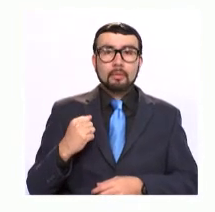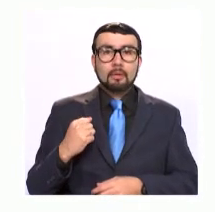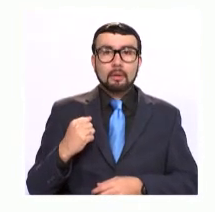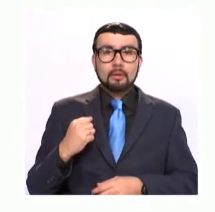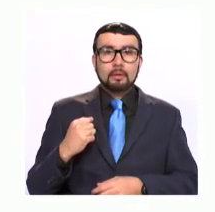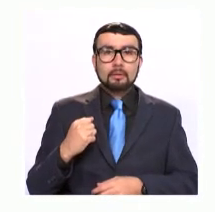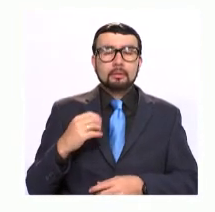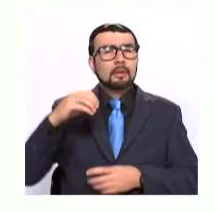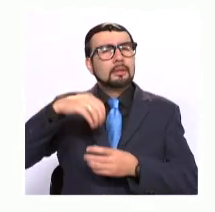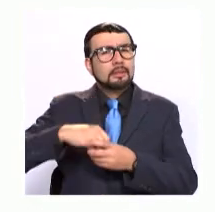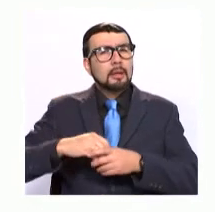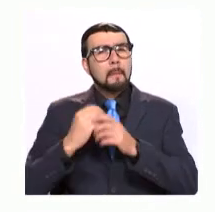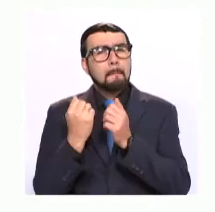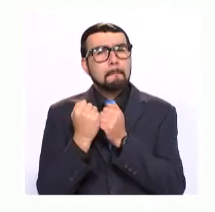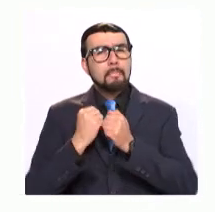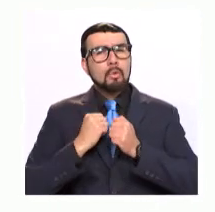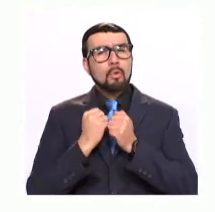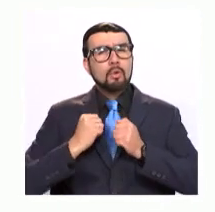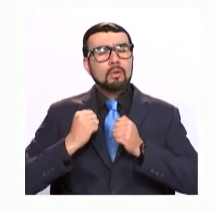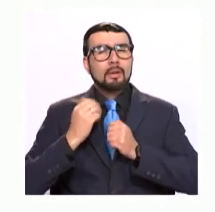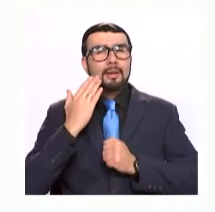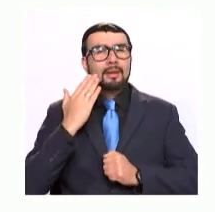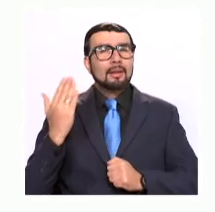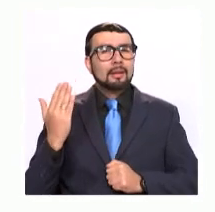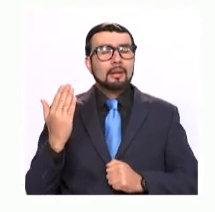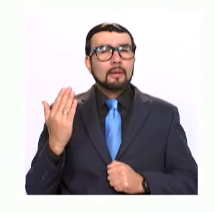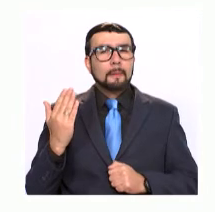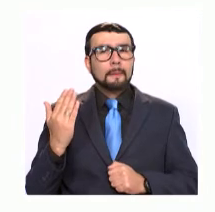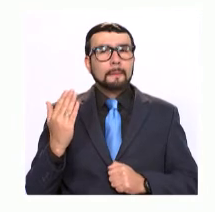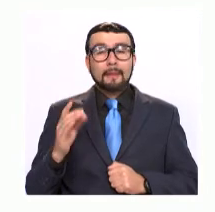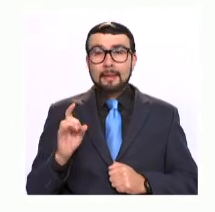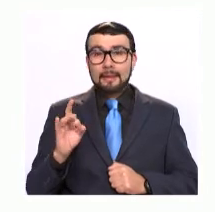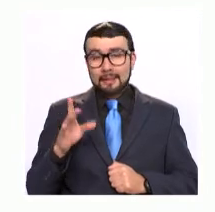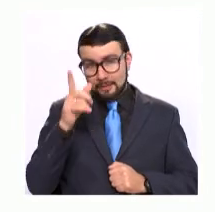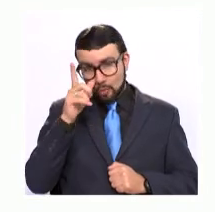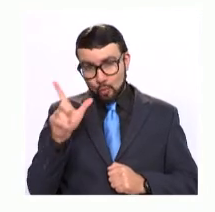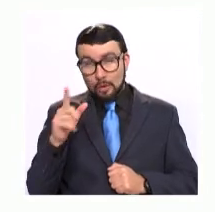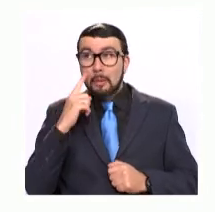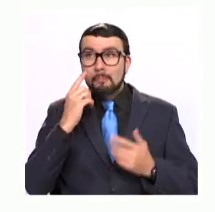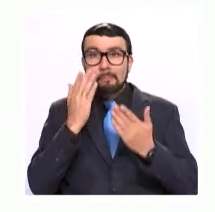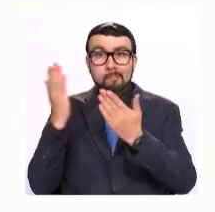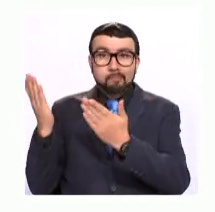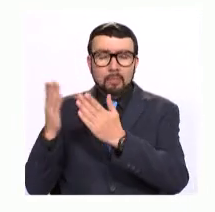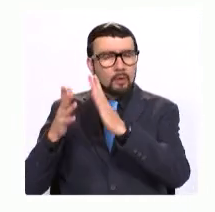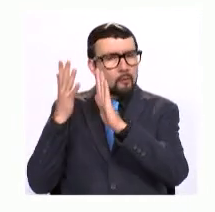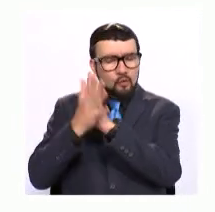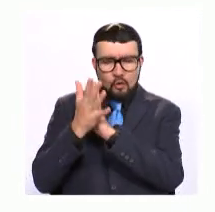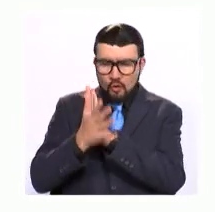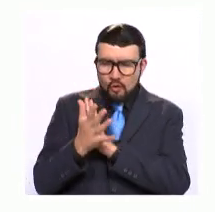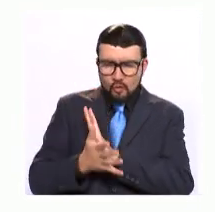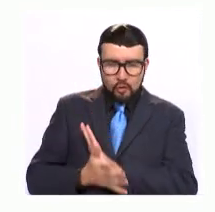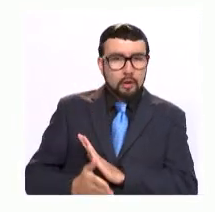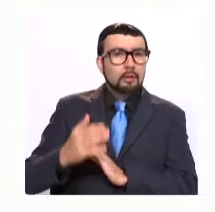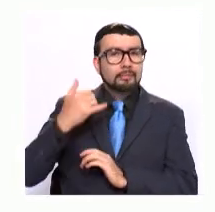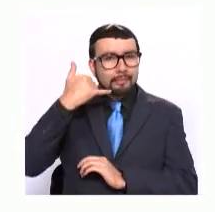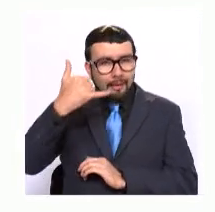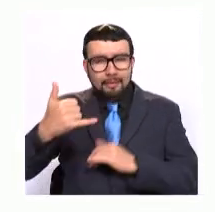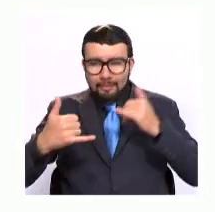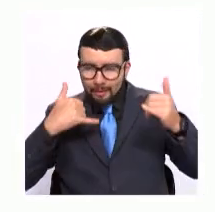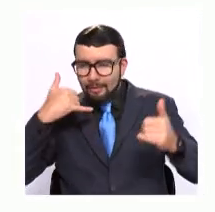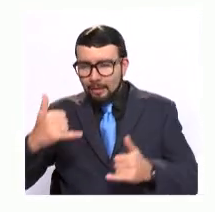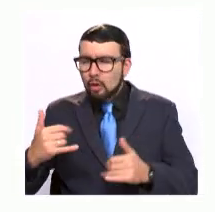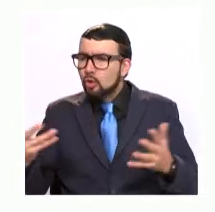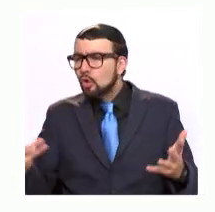en Bogotá el 15. Ahí ustedes tienen toda la información y están los teléfonos donde ustedes pueden